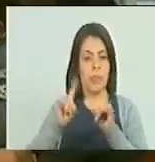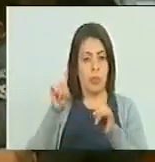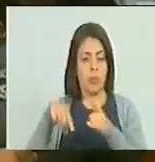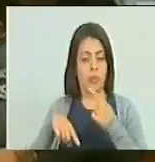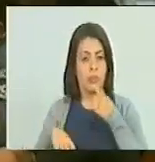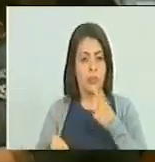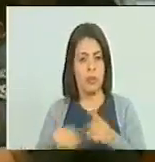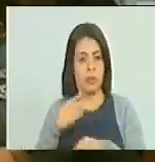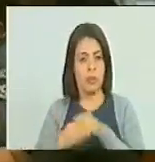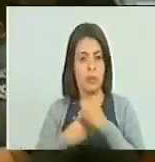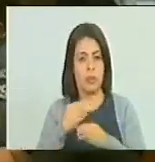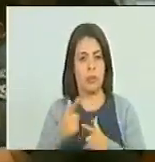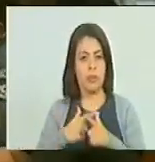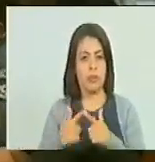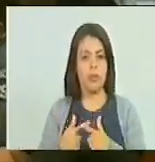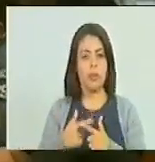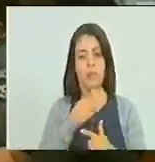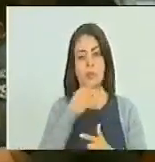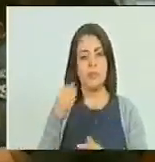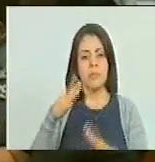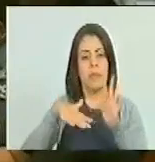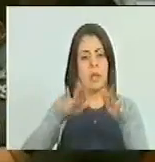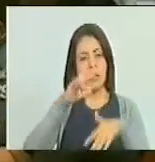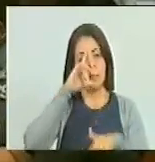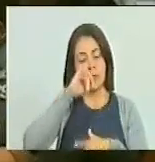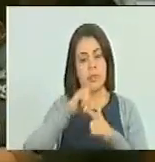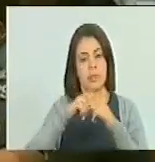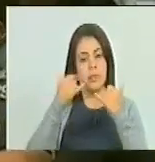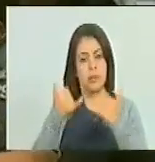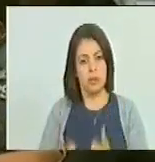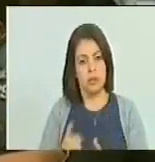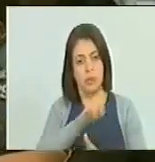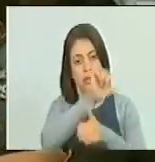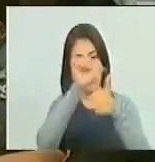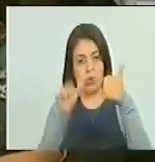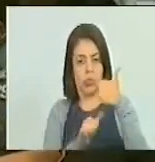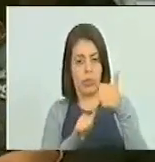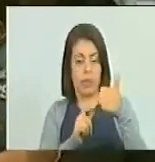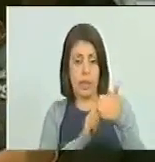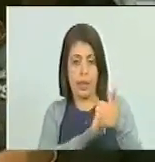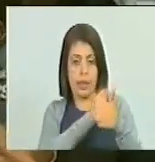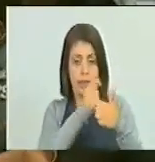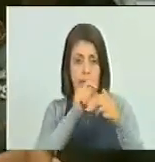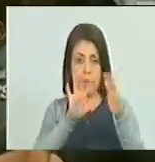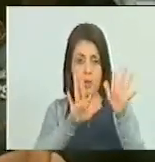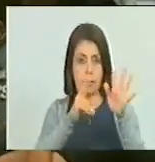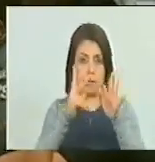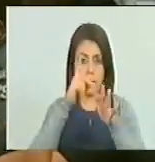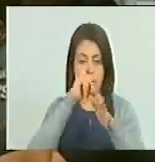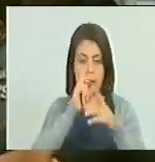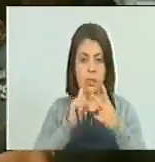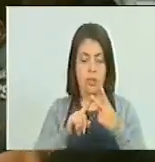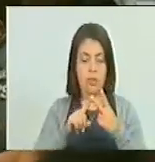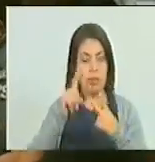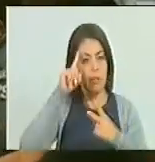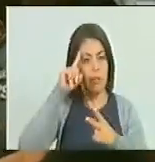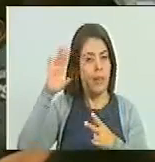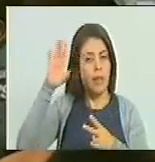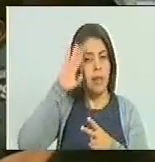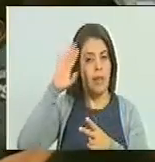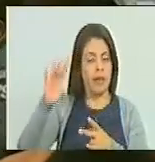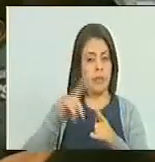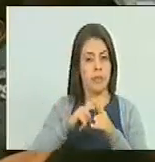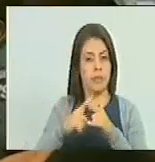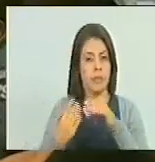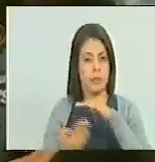además por aquel joven que apenas con 15 años ya era subteniente. A los 17, inspirado en